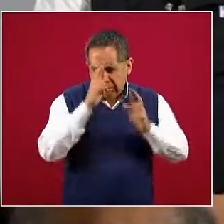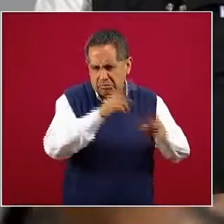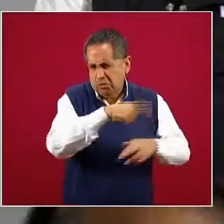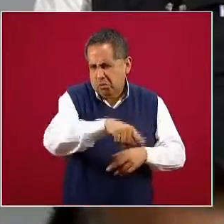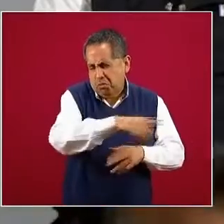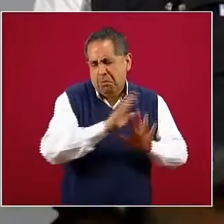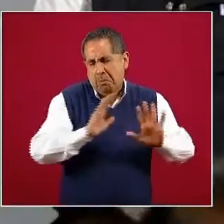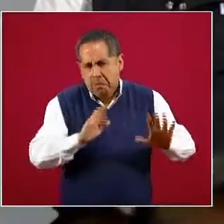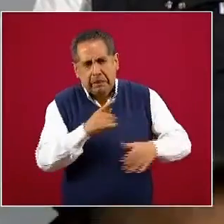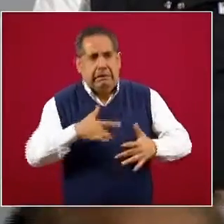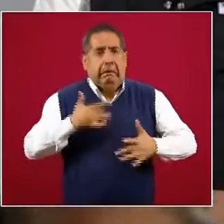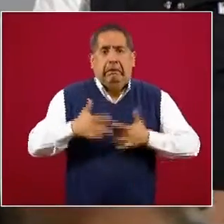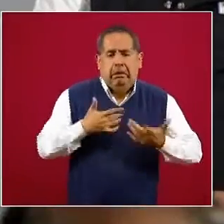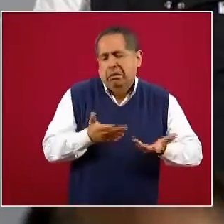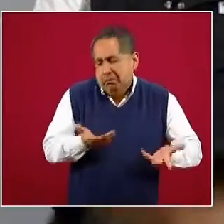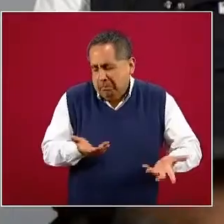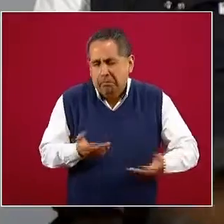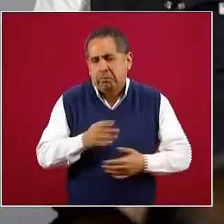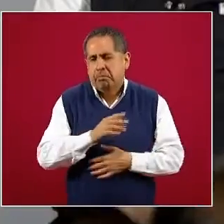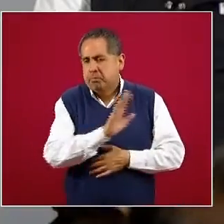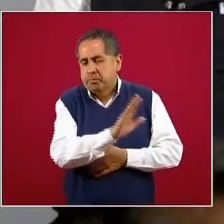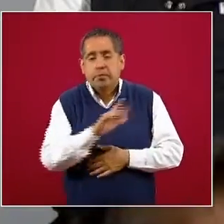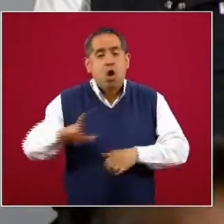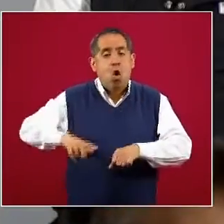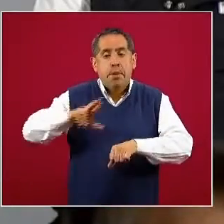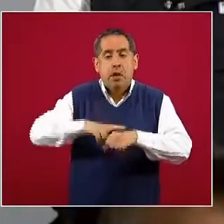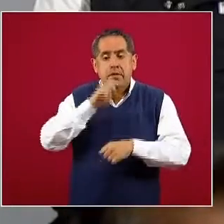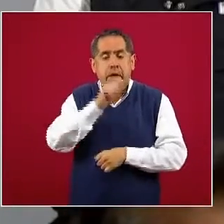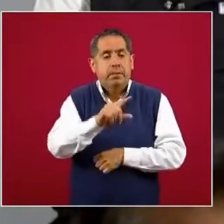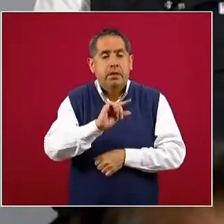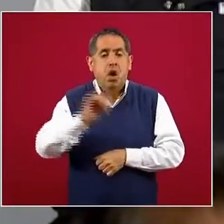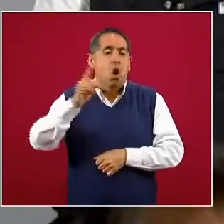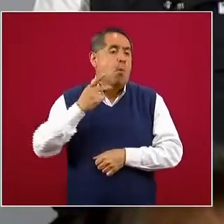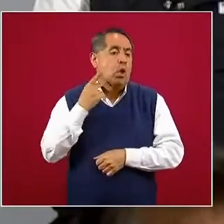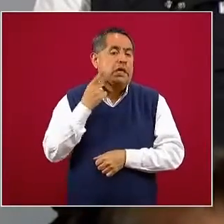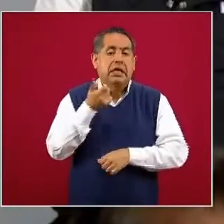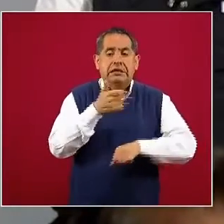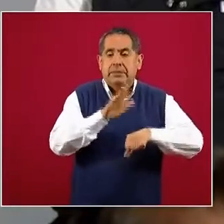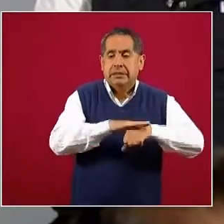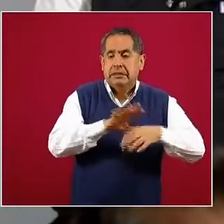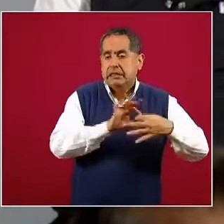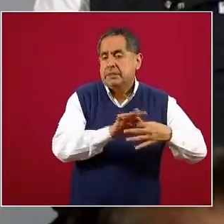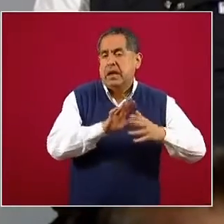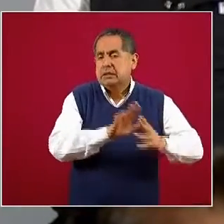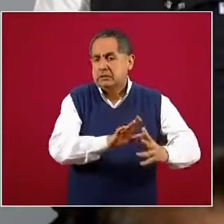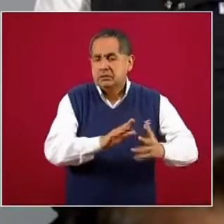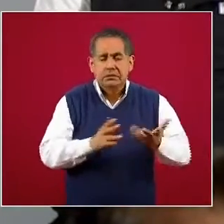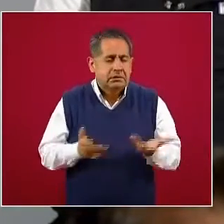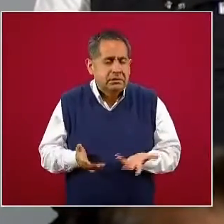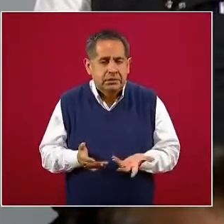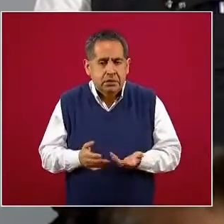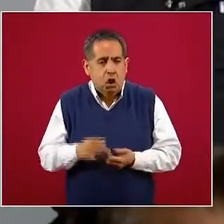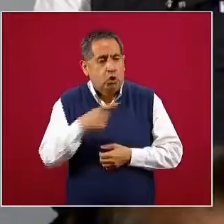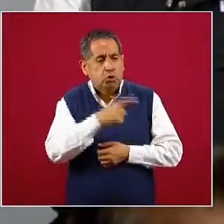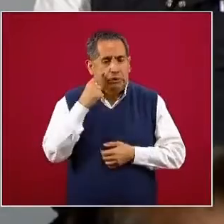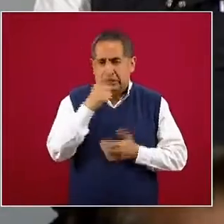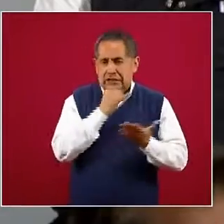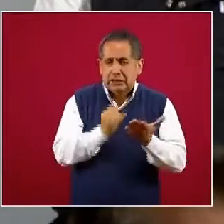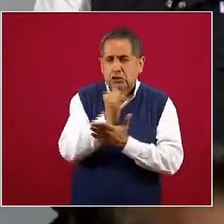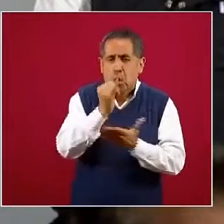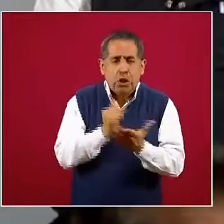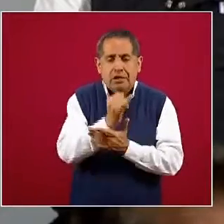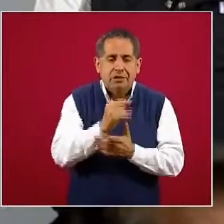Interior de la Secretaría de Salud da un mandato específico a la persona titular de la Subsecretaría de Prevención y Promoción